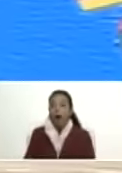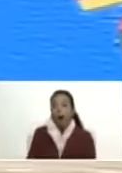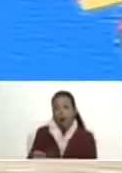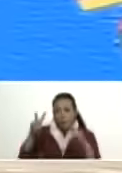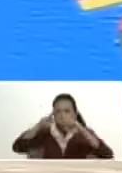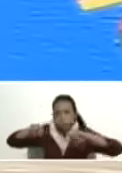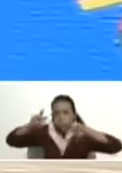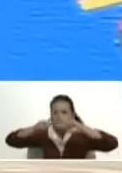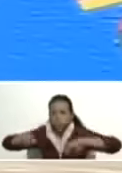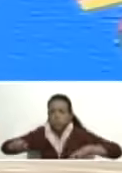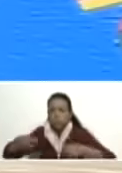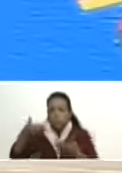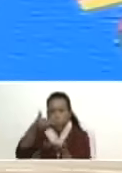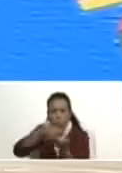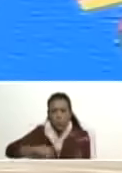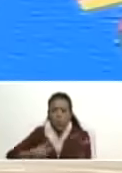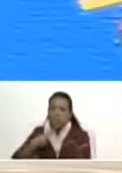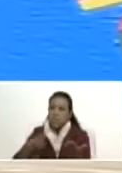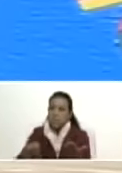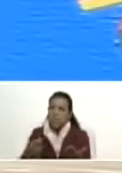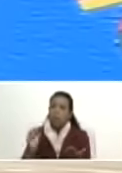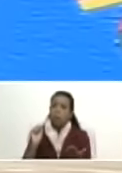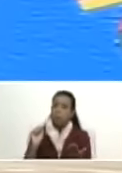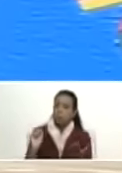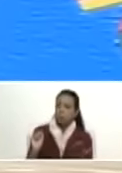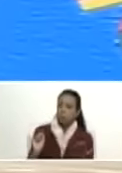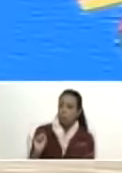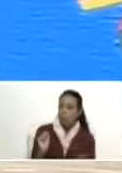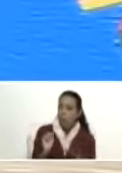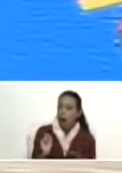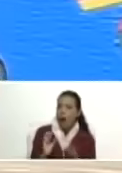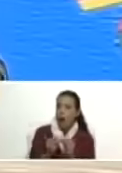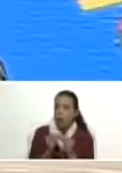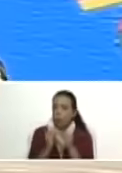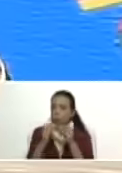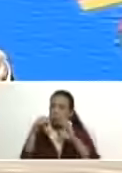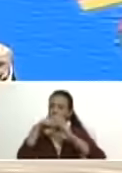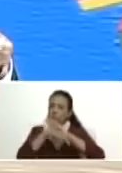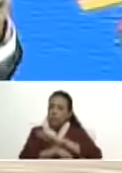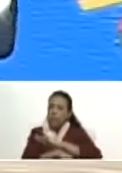revisó, y no contento con su revisión,